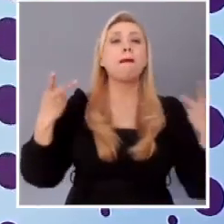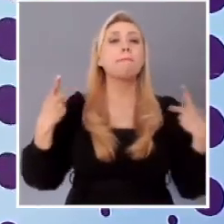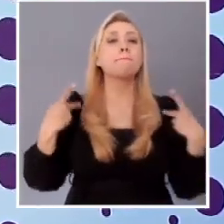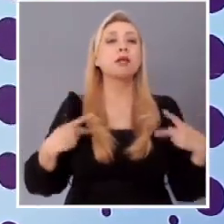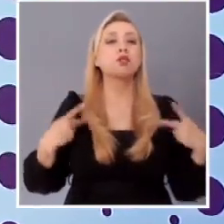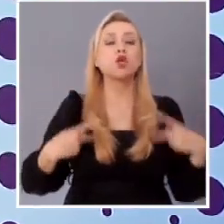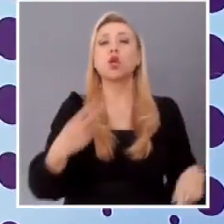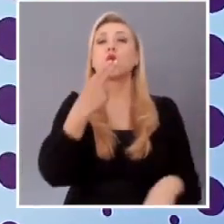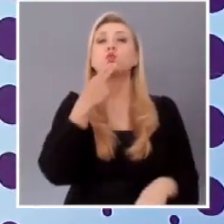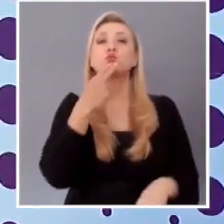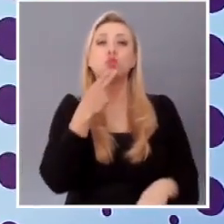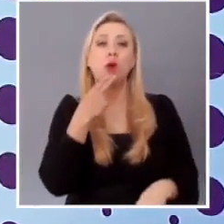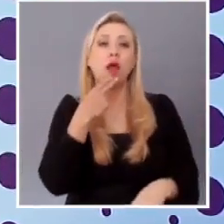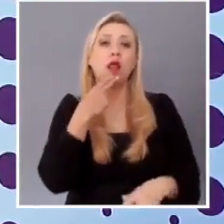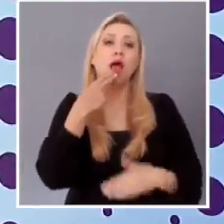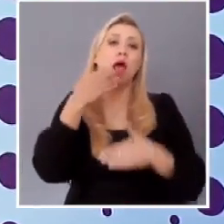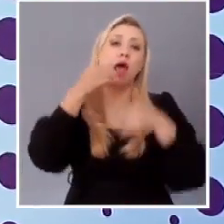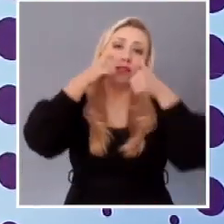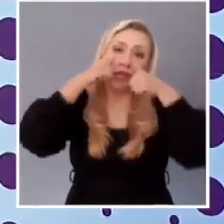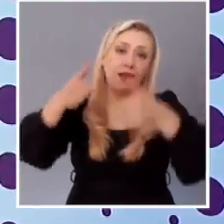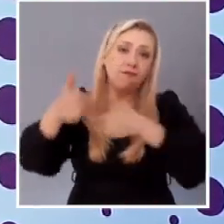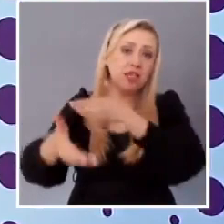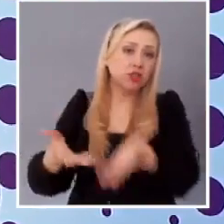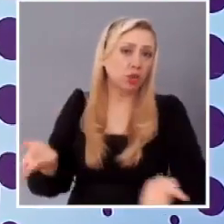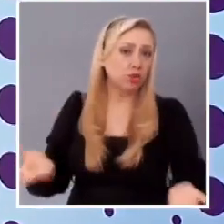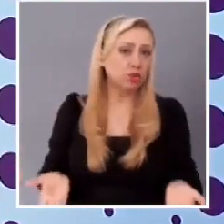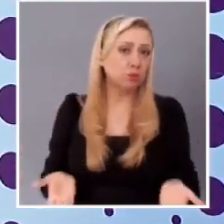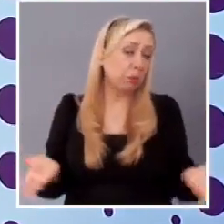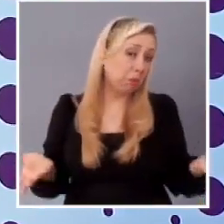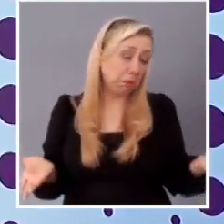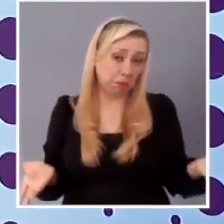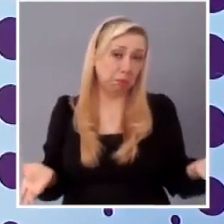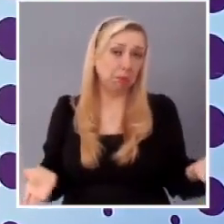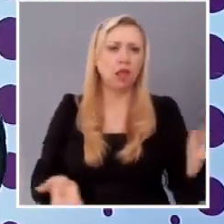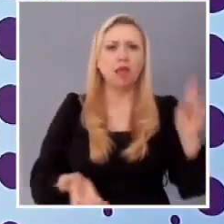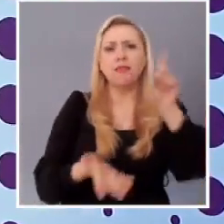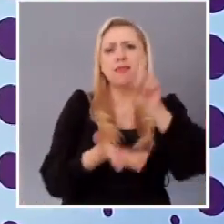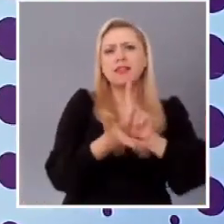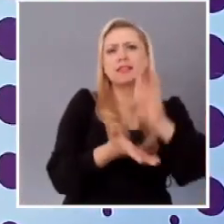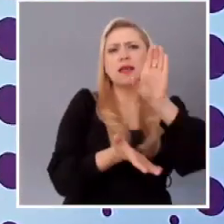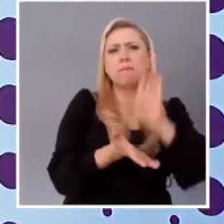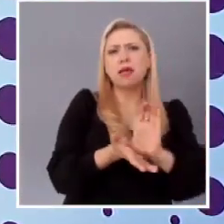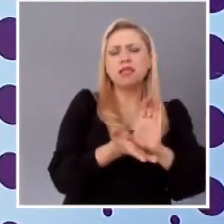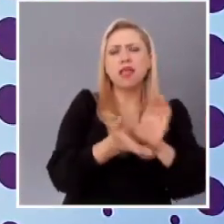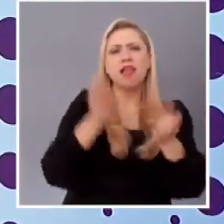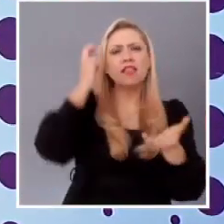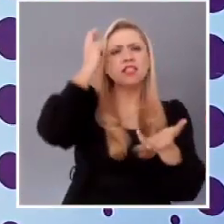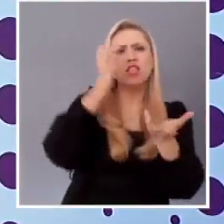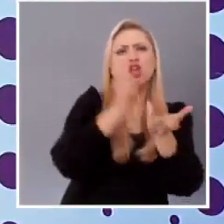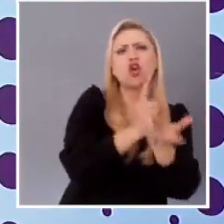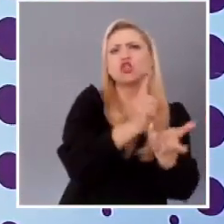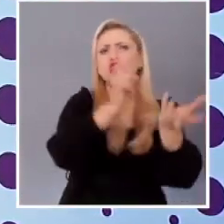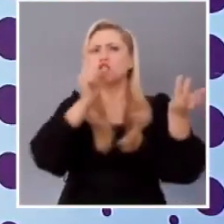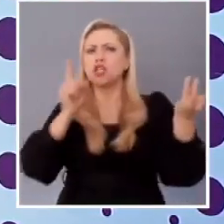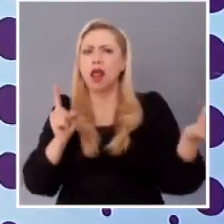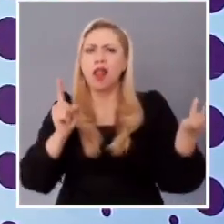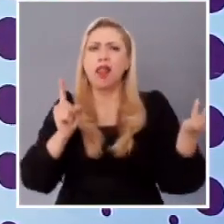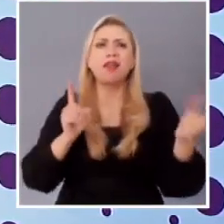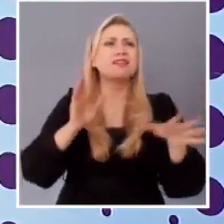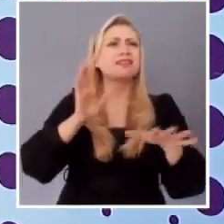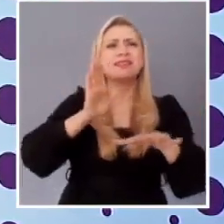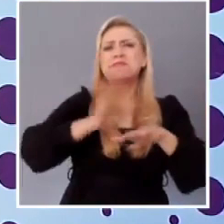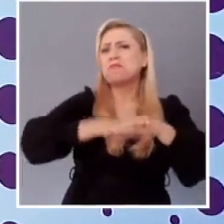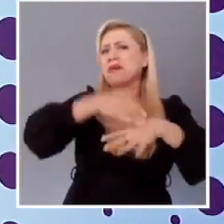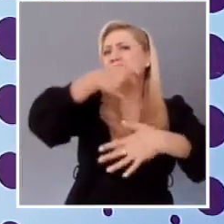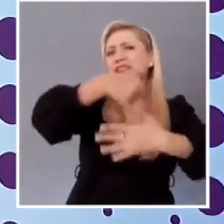servicios. En cuanto a la discapacidad psicosocial, es un concepto más amplio aún que el solo ser usuario de servicios